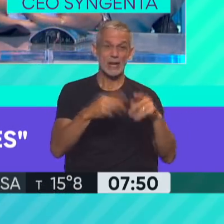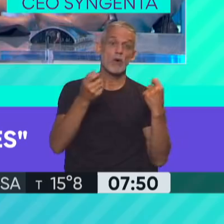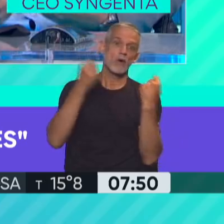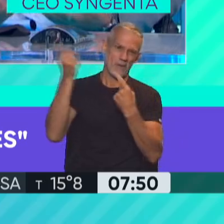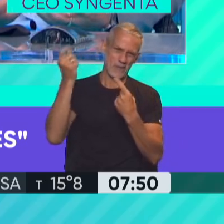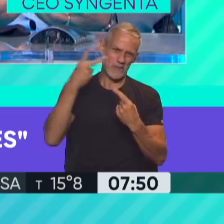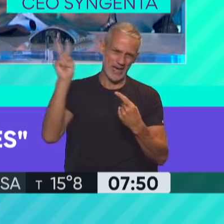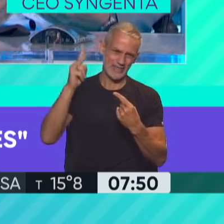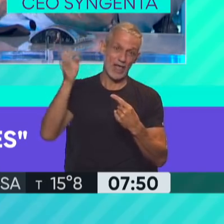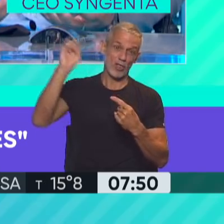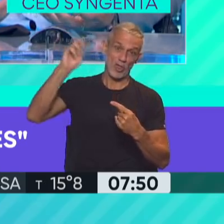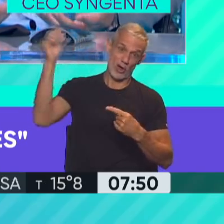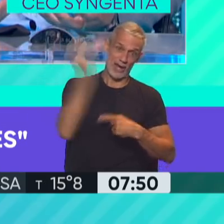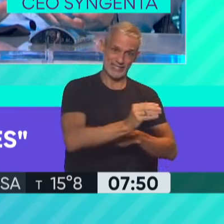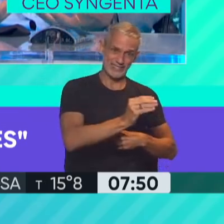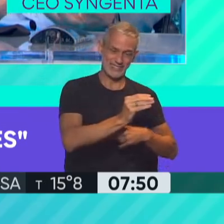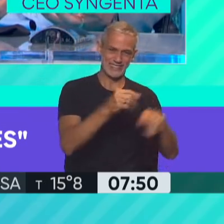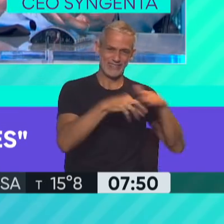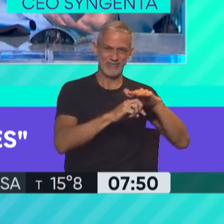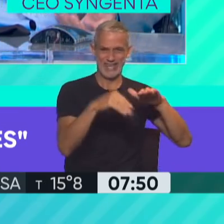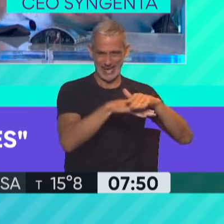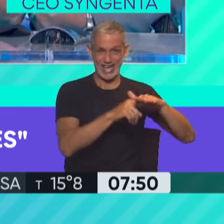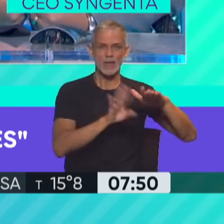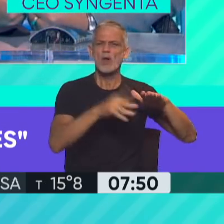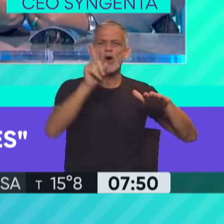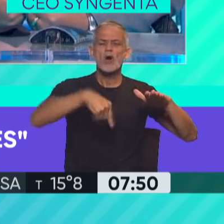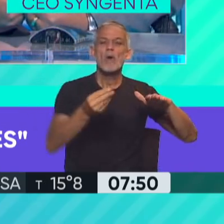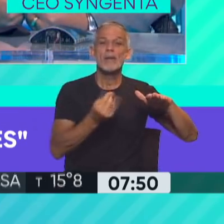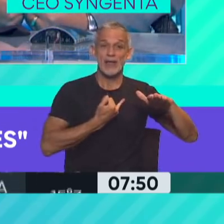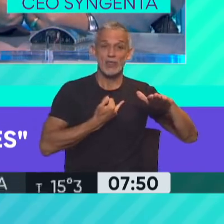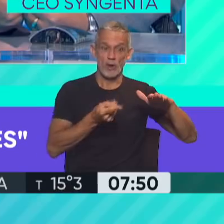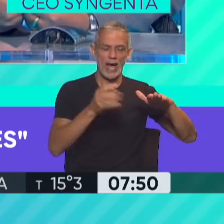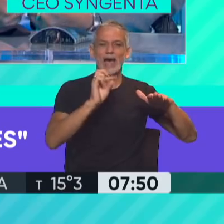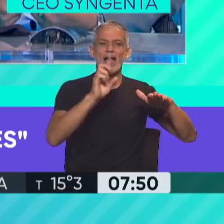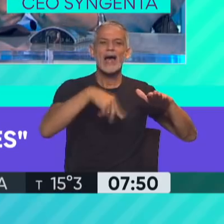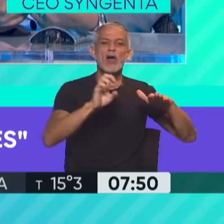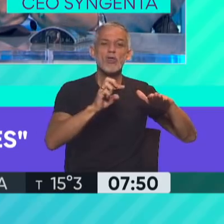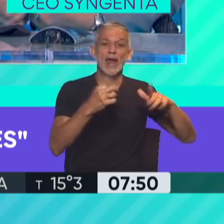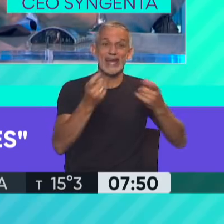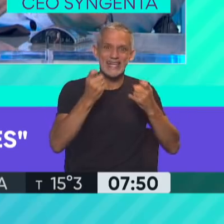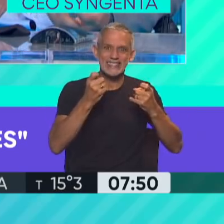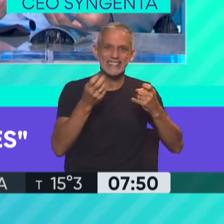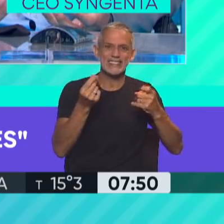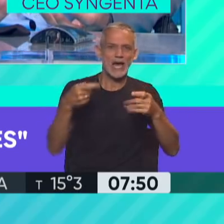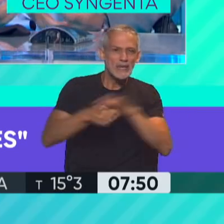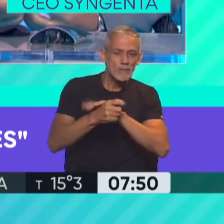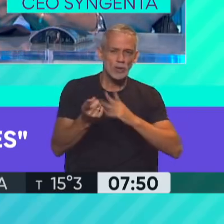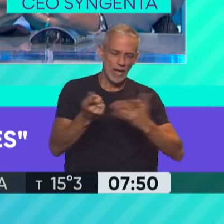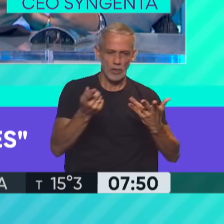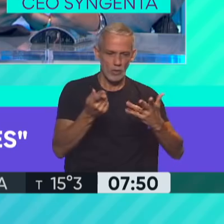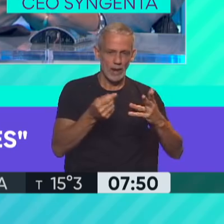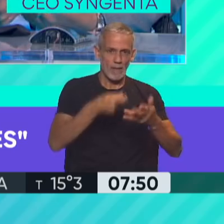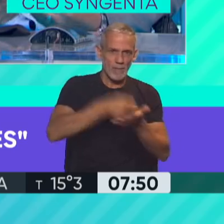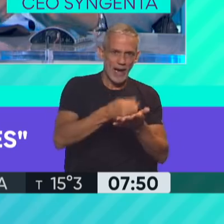pero a su vez para poder generar esos esos dólares necesita importar insumos entonces en la medida que no arreglemos con el fondo y no